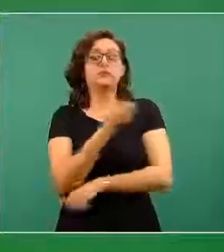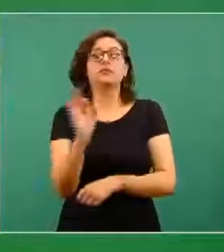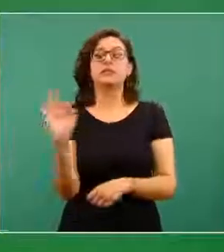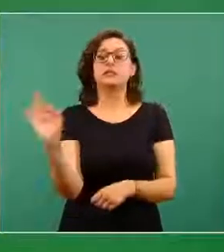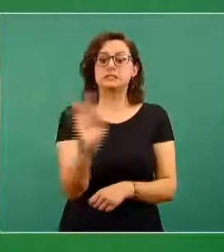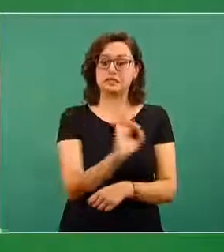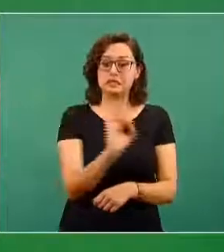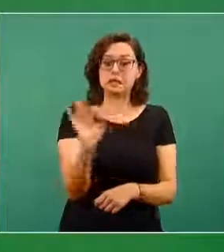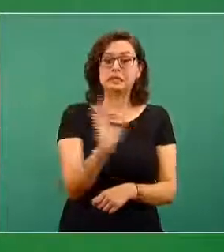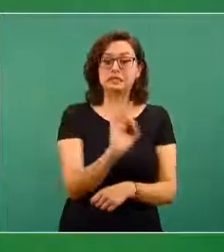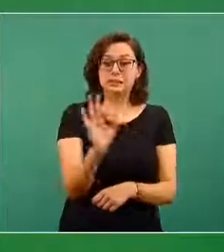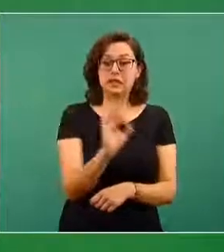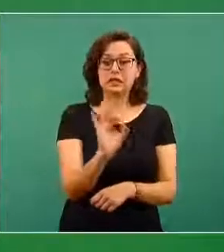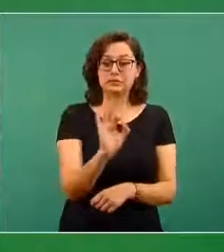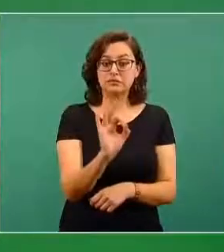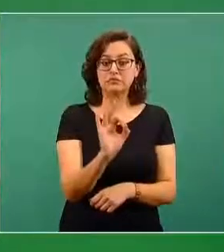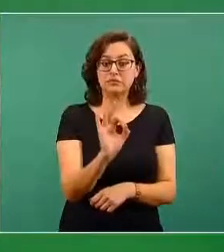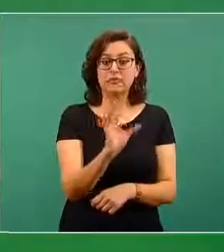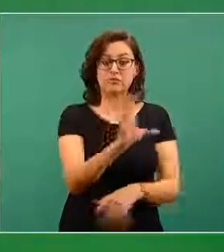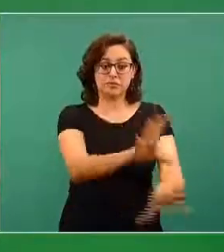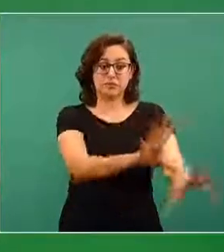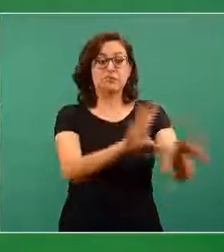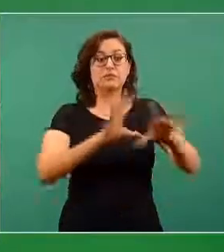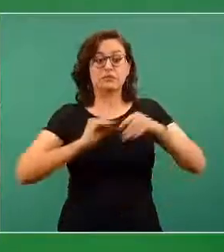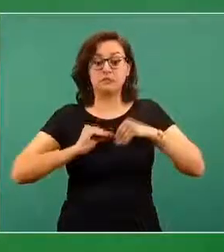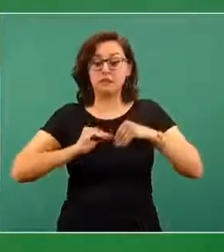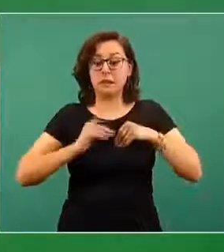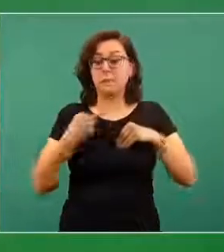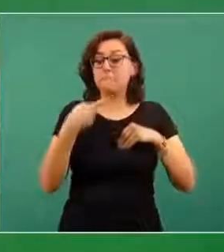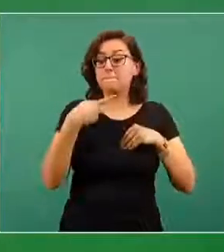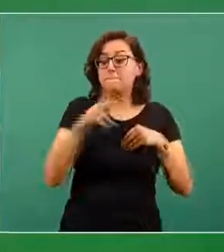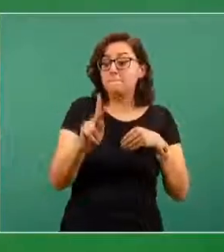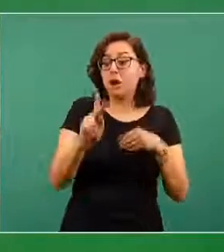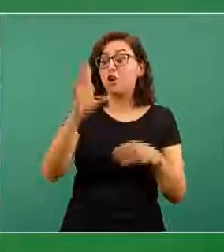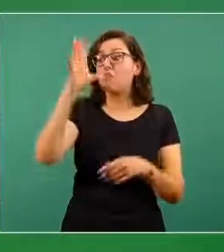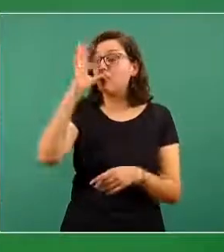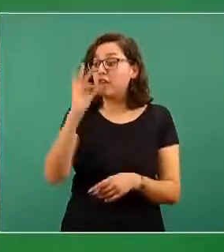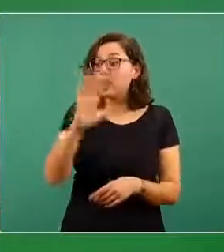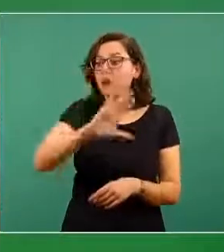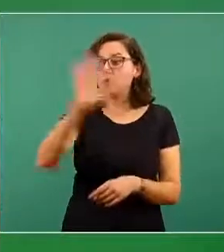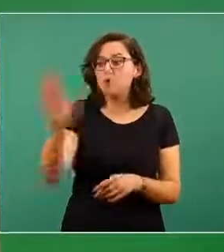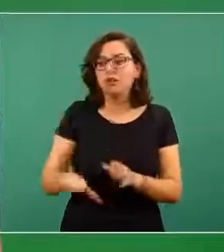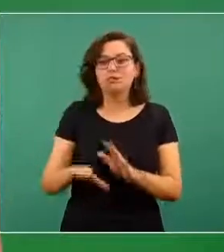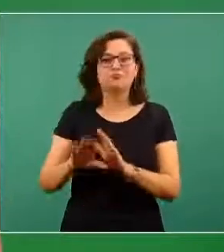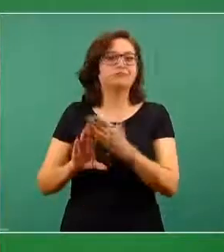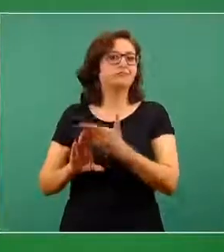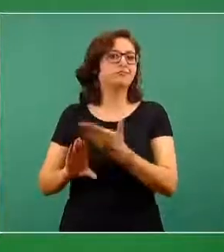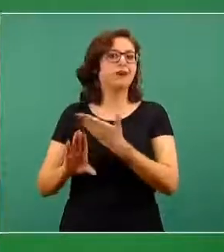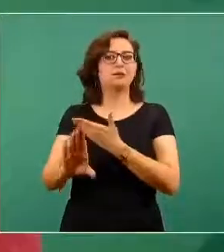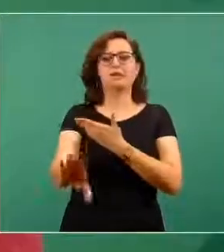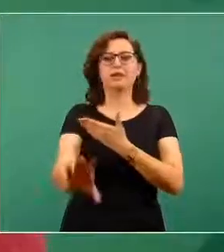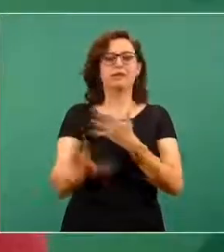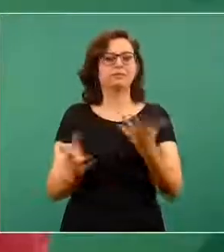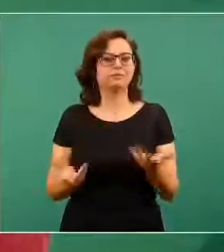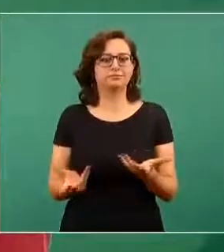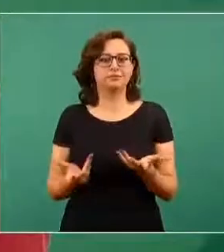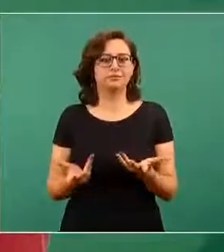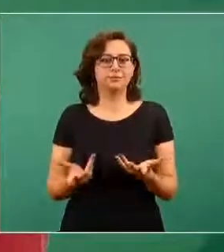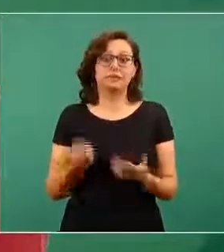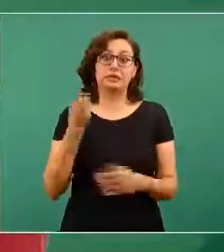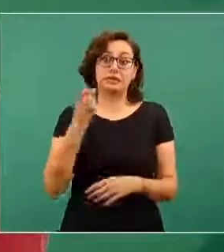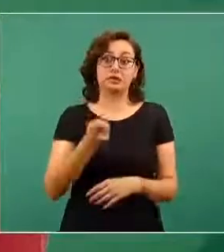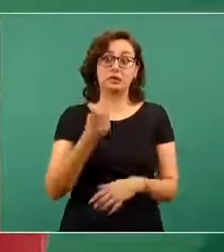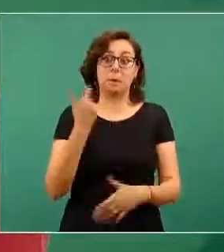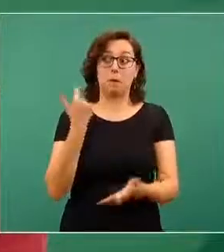estaremos disminuyendo de manera directa la probabilidad de morir, el riesgo de morir y, por lo tanto, el evento